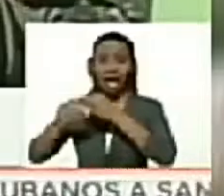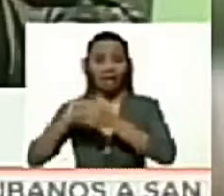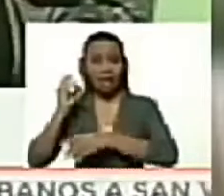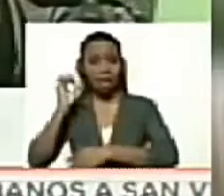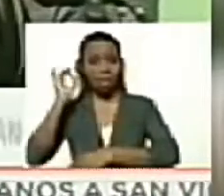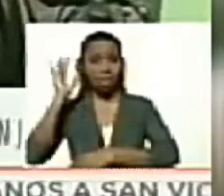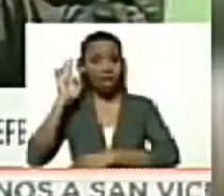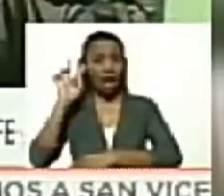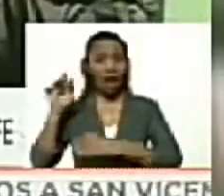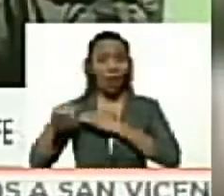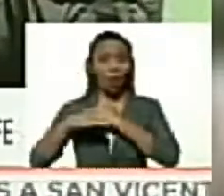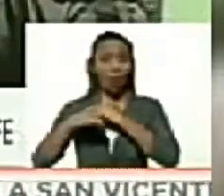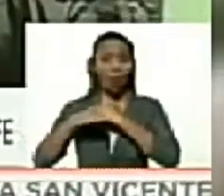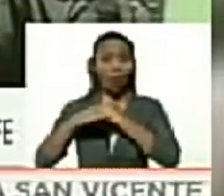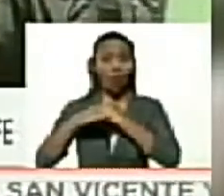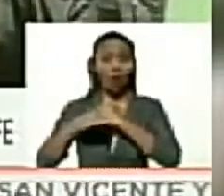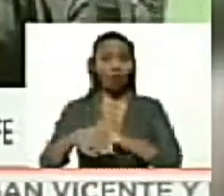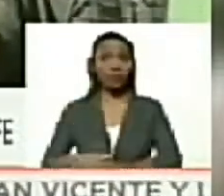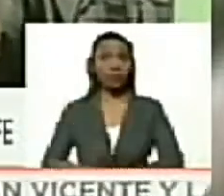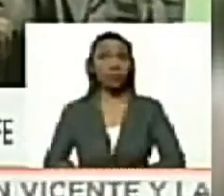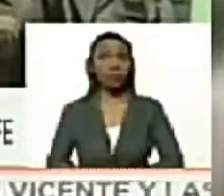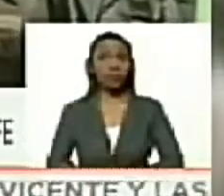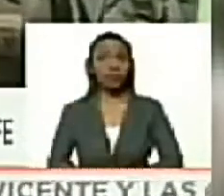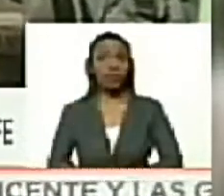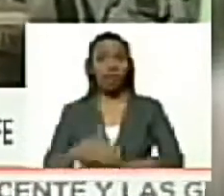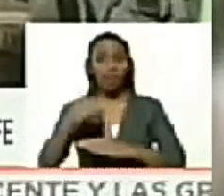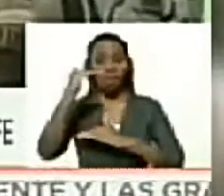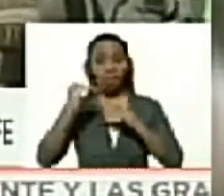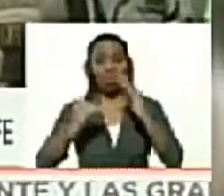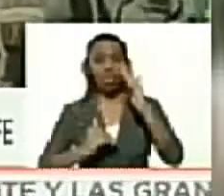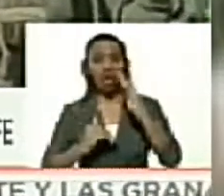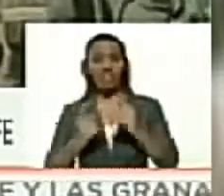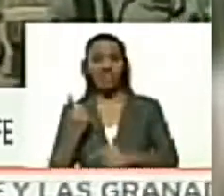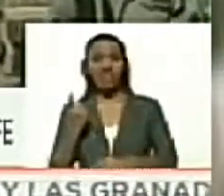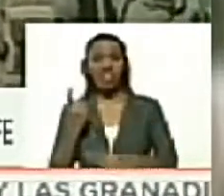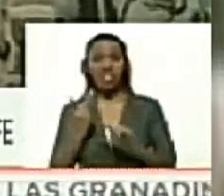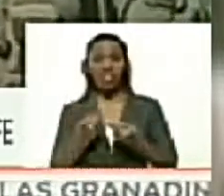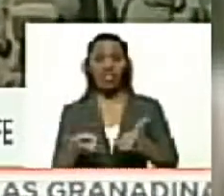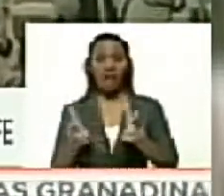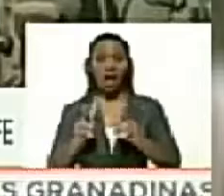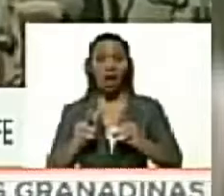que sus planes vienen de décadas, no desde ayer, ni desde hace un año,